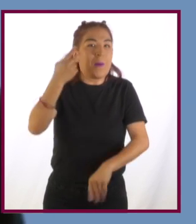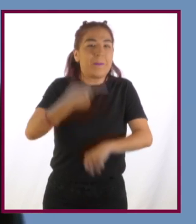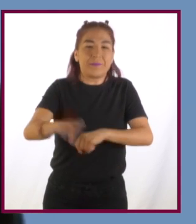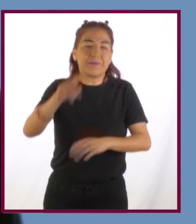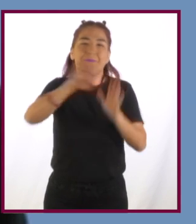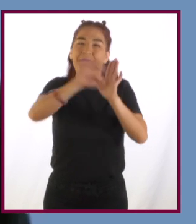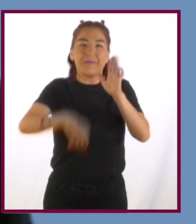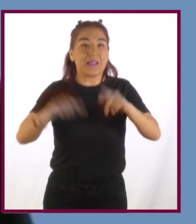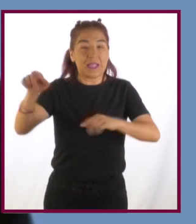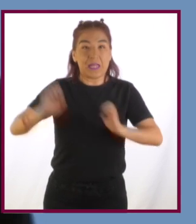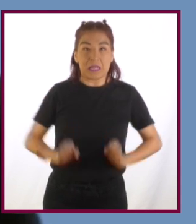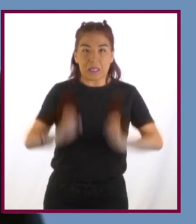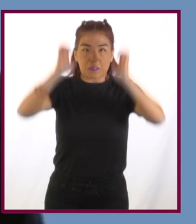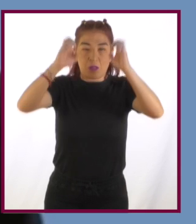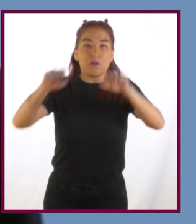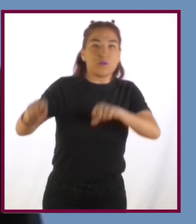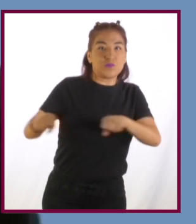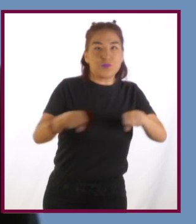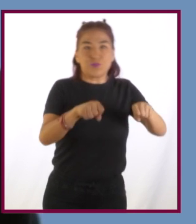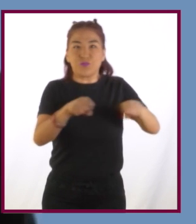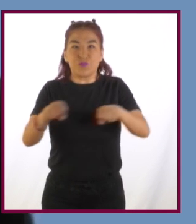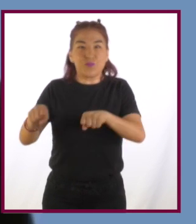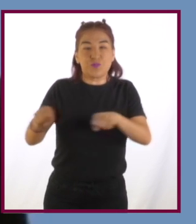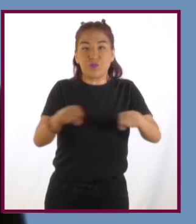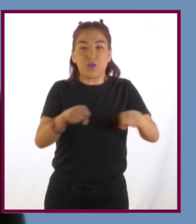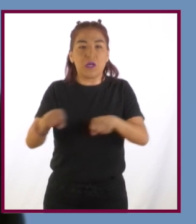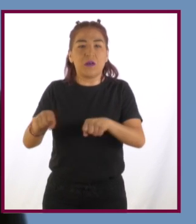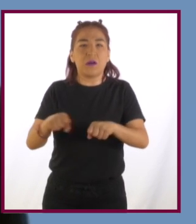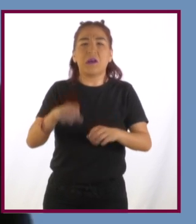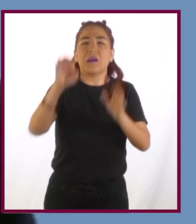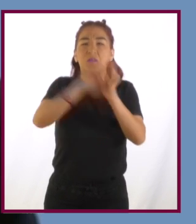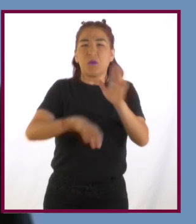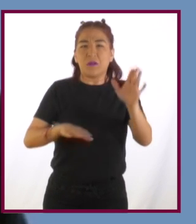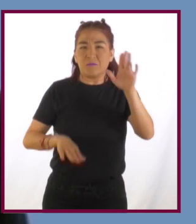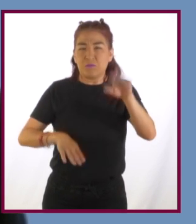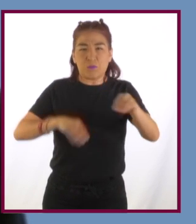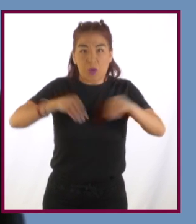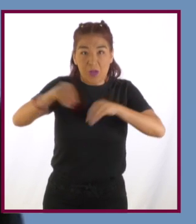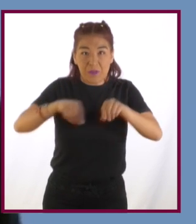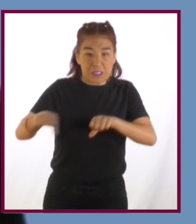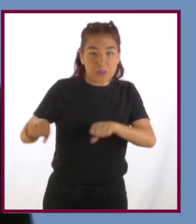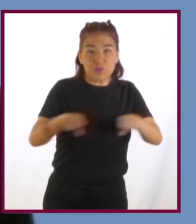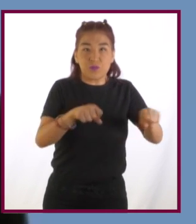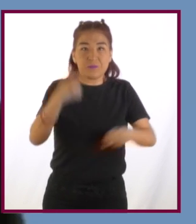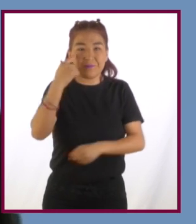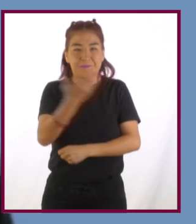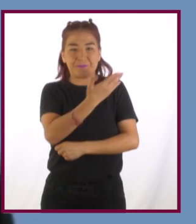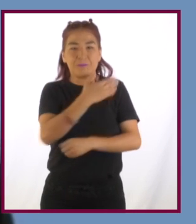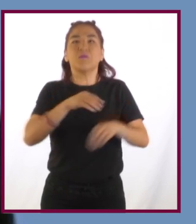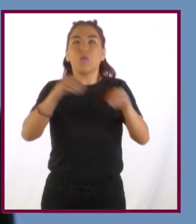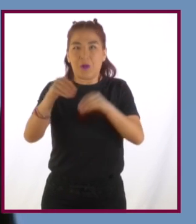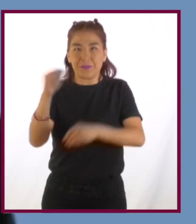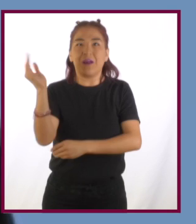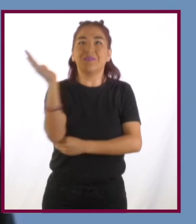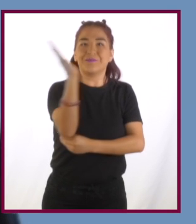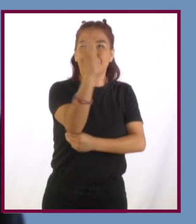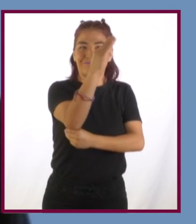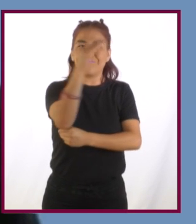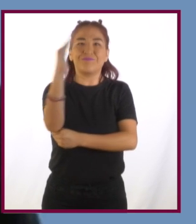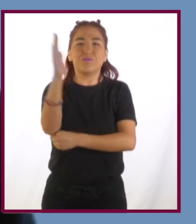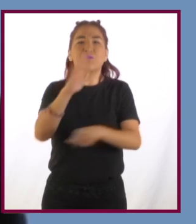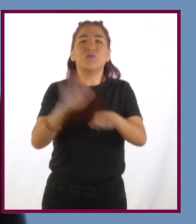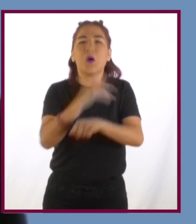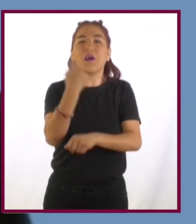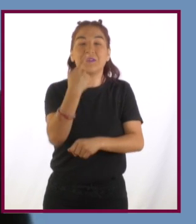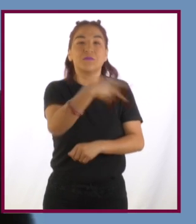muy peligroso. Por ejemplo, un edificio en un sismo. Un edificio en un sismo debe tener un movimiento,